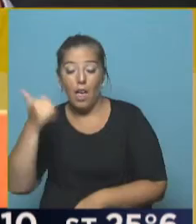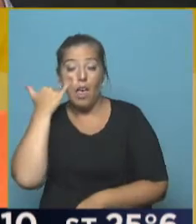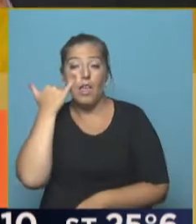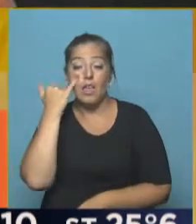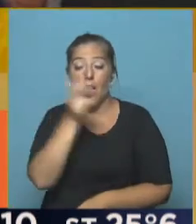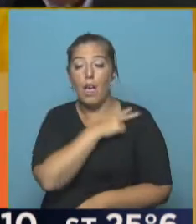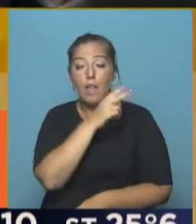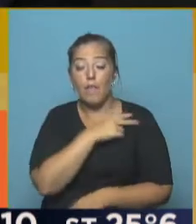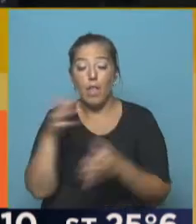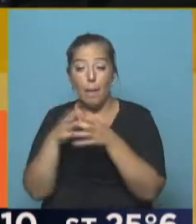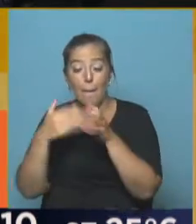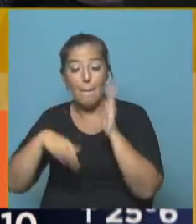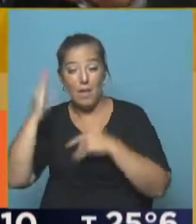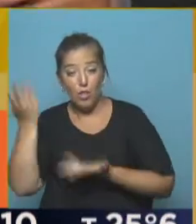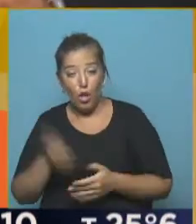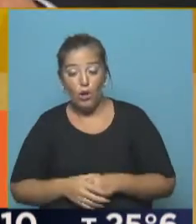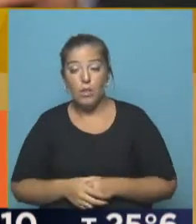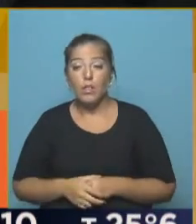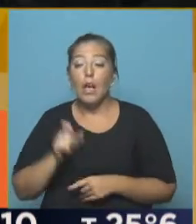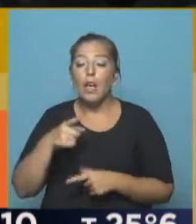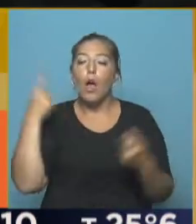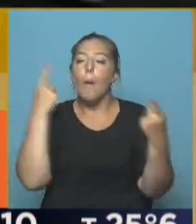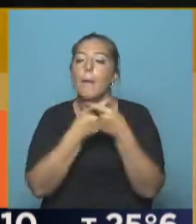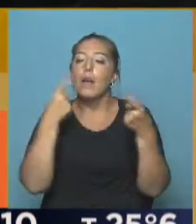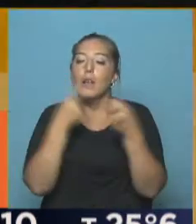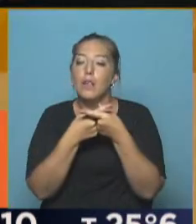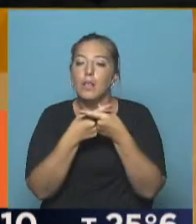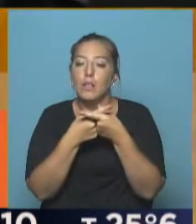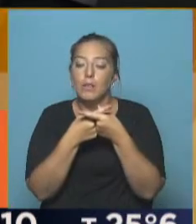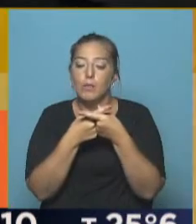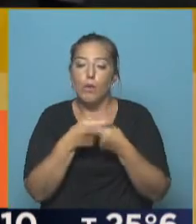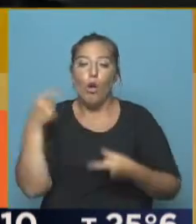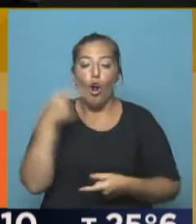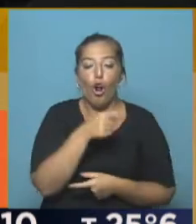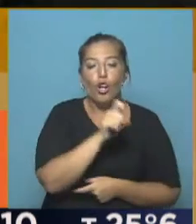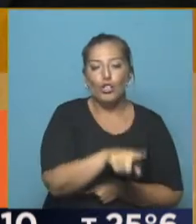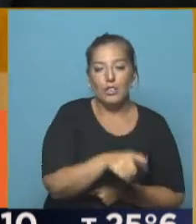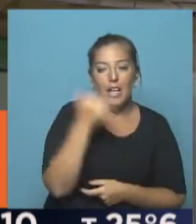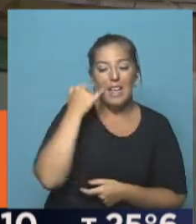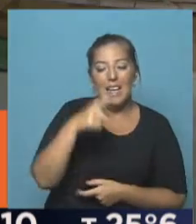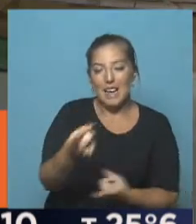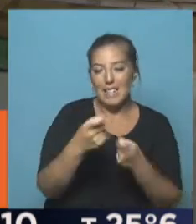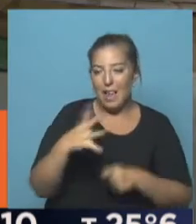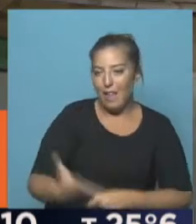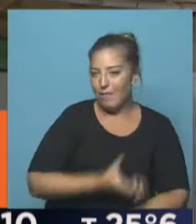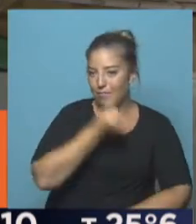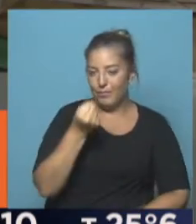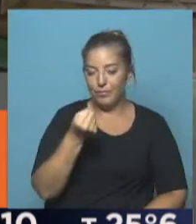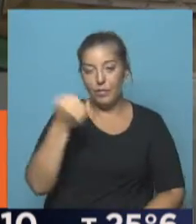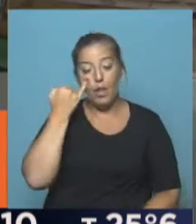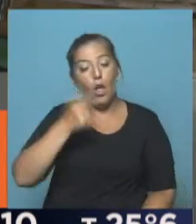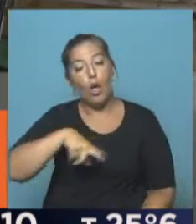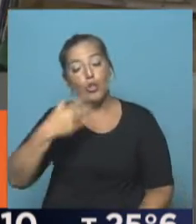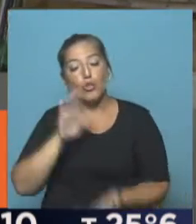Mayor Conjunto. Digamos, como que ahí hay una pelea contra un establishment que estaría en contra de él y necesita recuperarlo. Y el otro aspecto tiene que